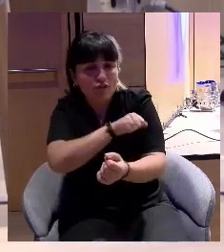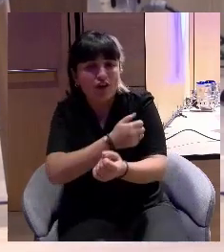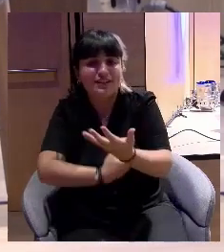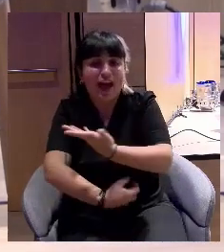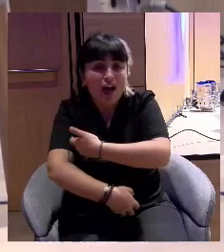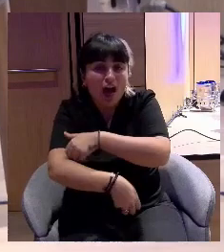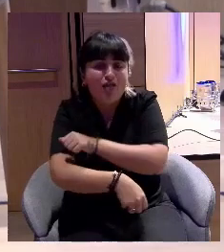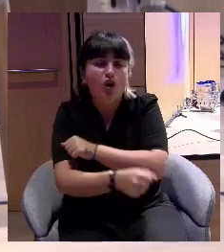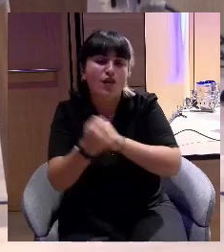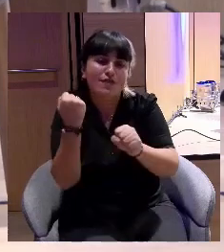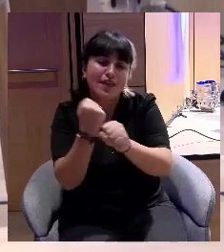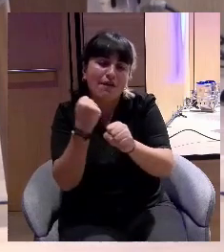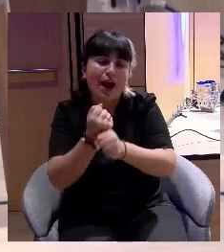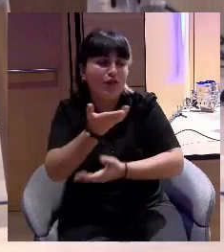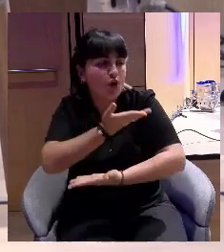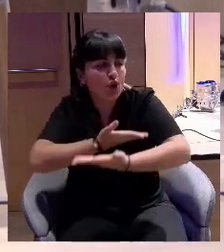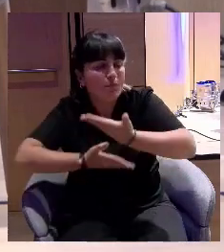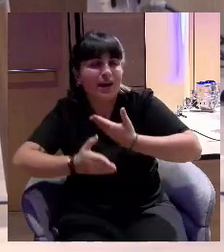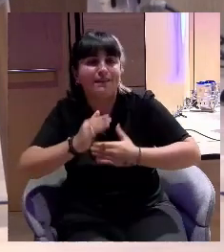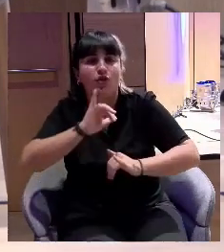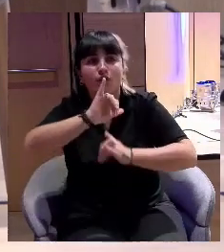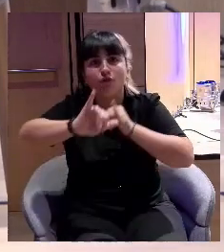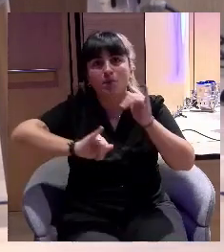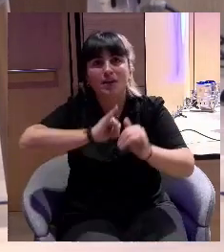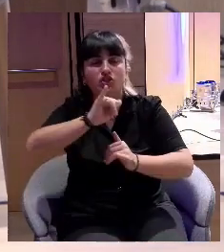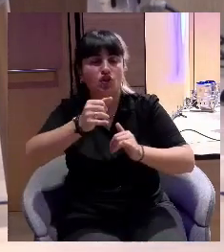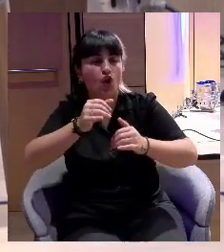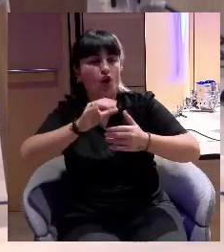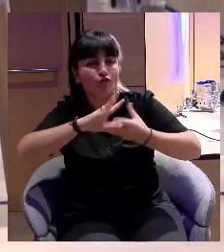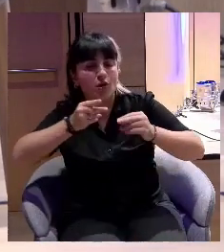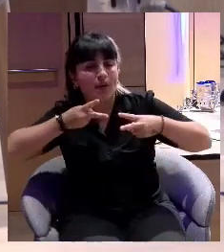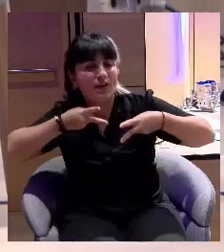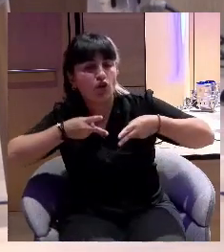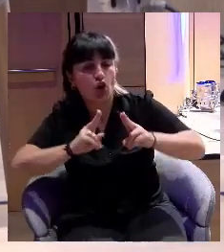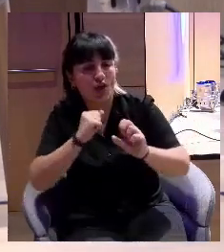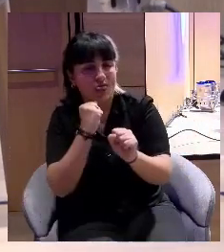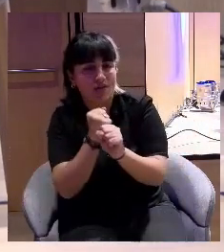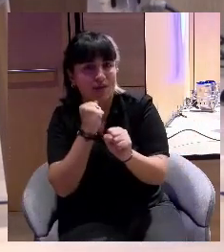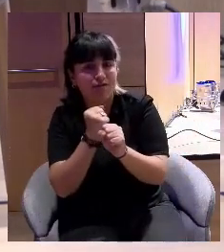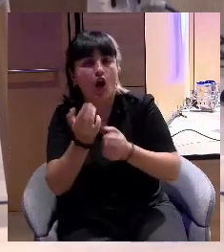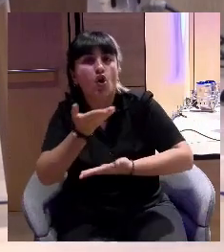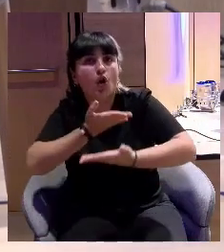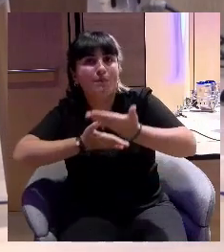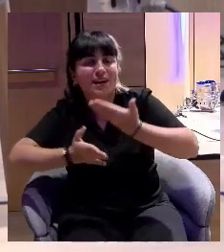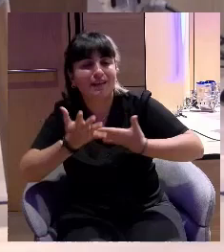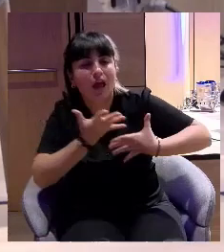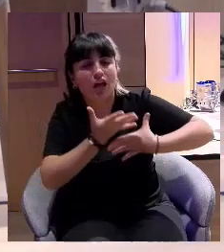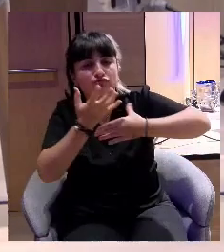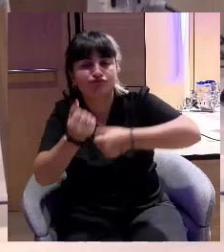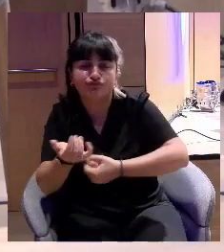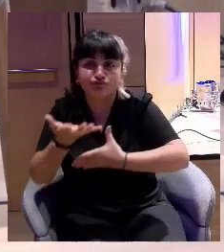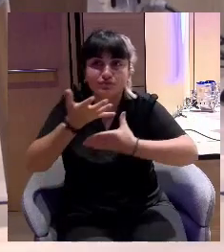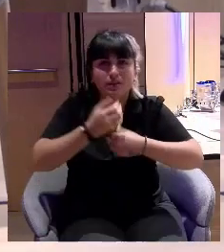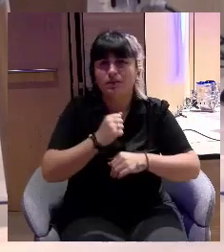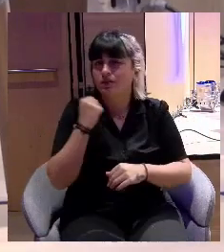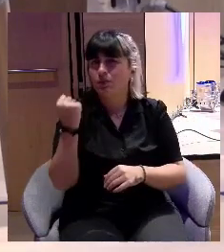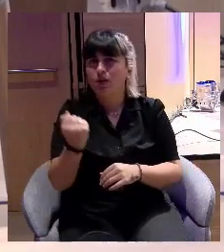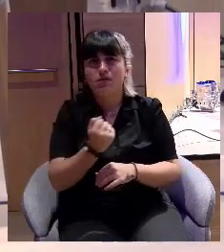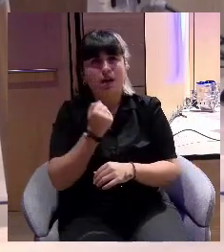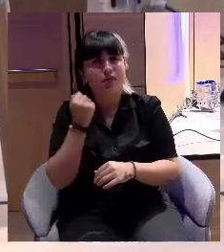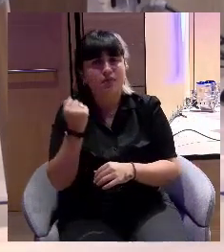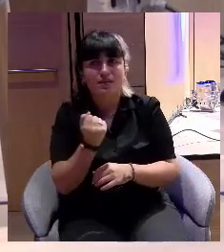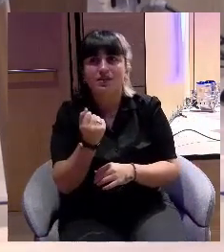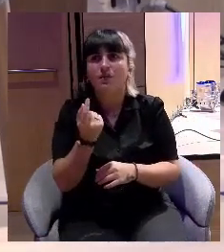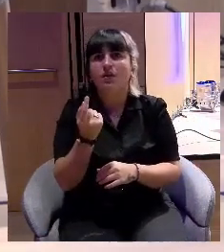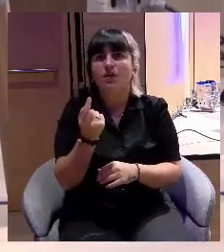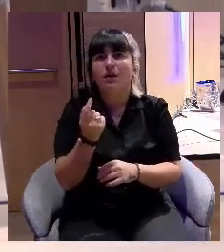la metodología, la información, cómo venimos trabajando, y que para eso es importante de alguna manera como dejar de